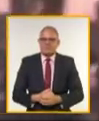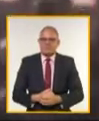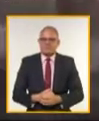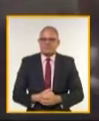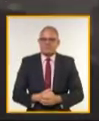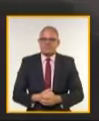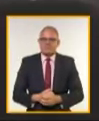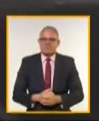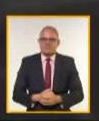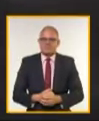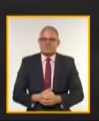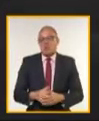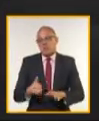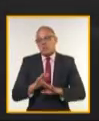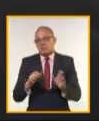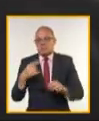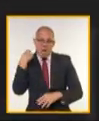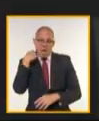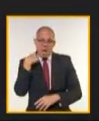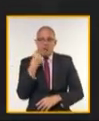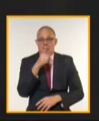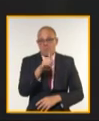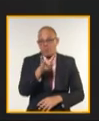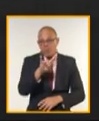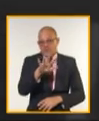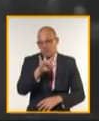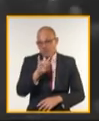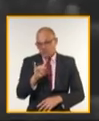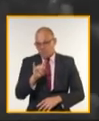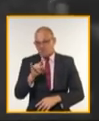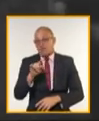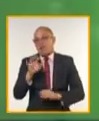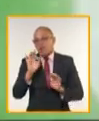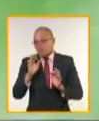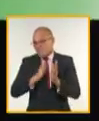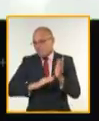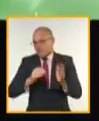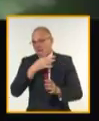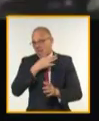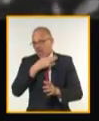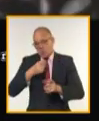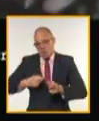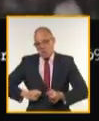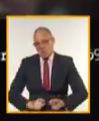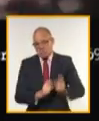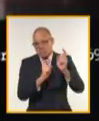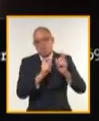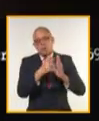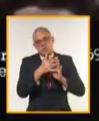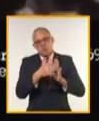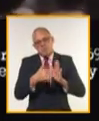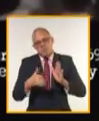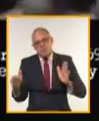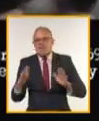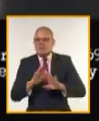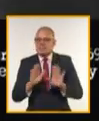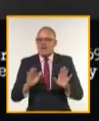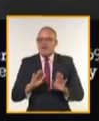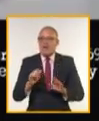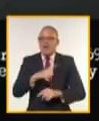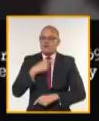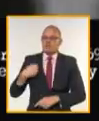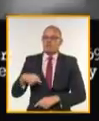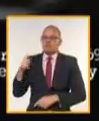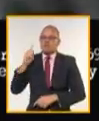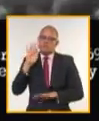El triunfo de la Revolución Cubana en enero de 1959 fue seguido con atención por el pueblo y el gobierno chinos. Para